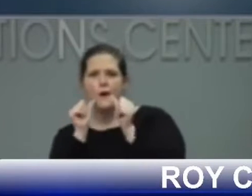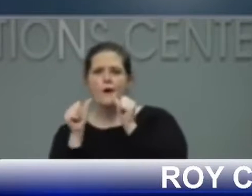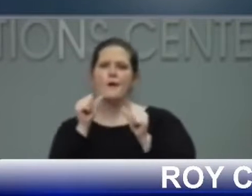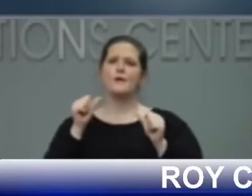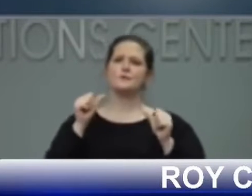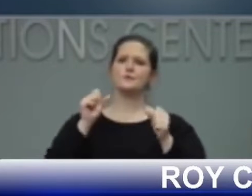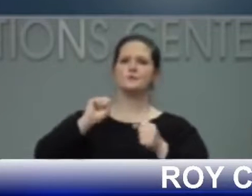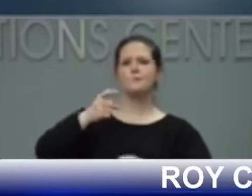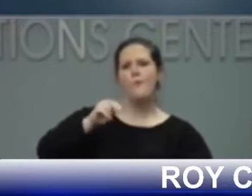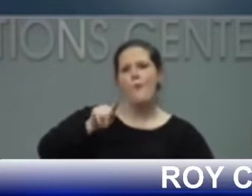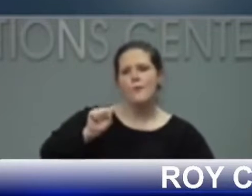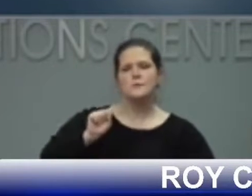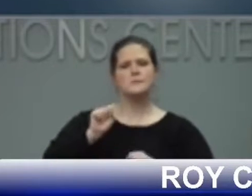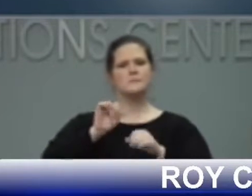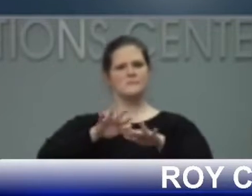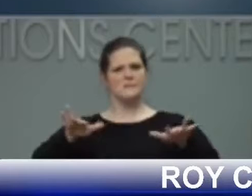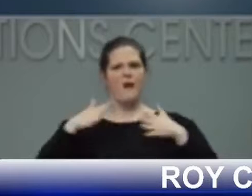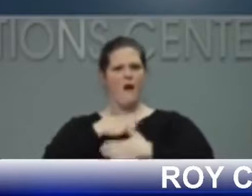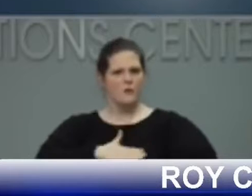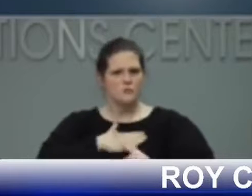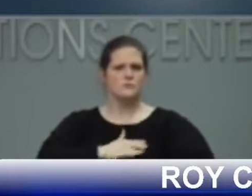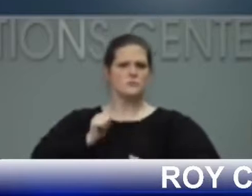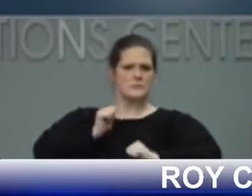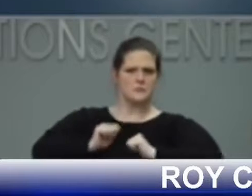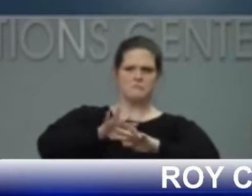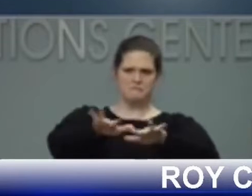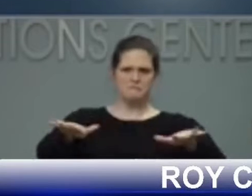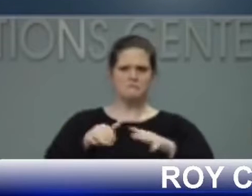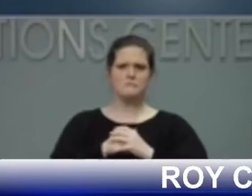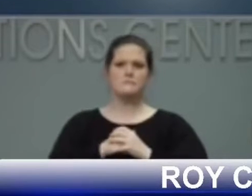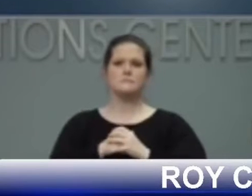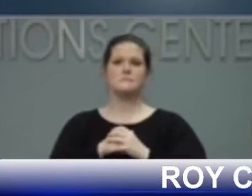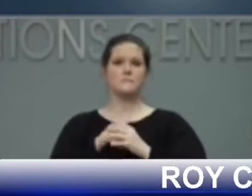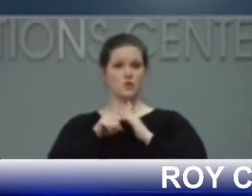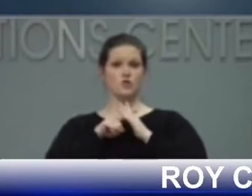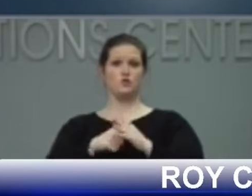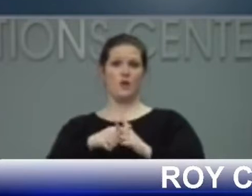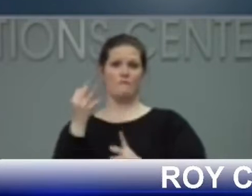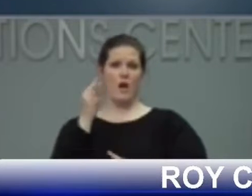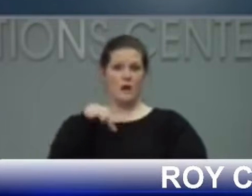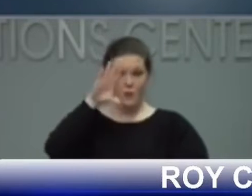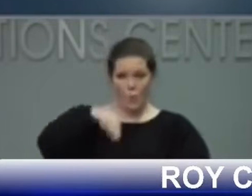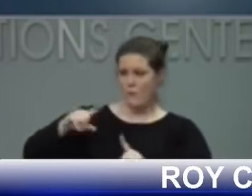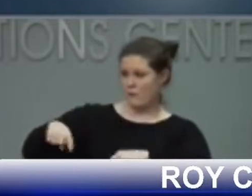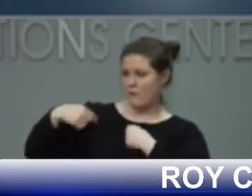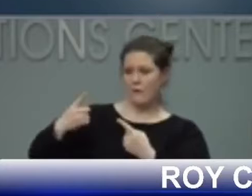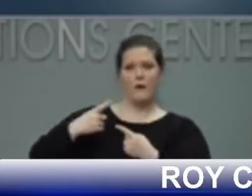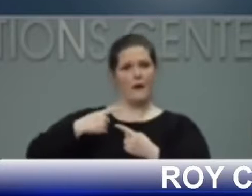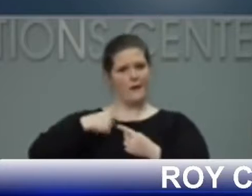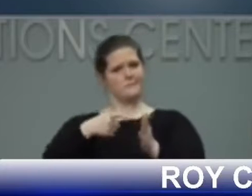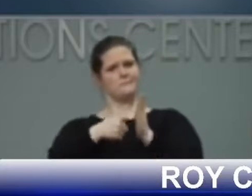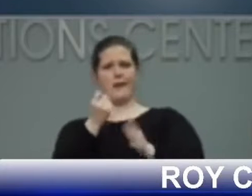Además, a partir del viernes, eliminaremos por completo el toque de queda para el consumo de alcohol en el